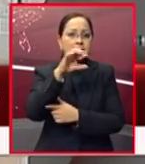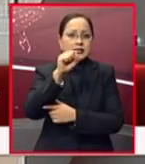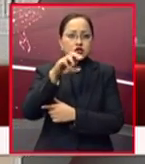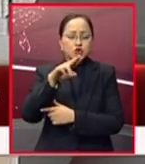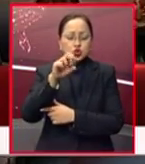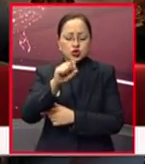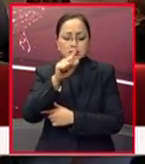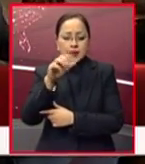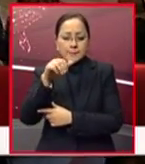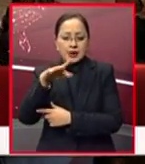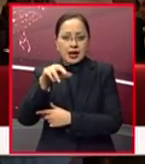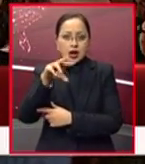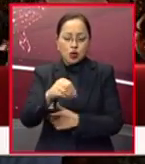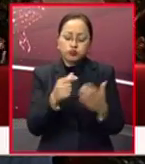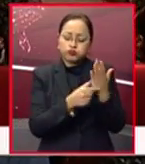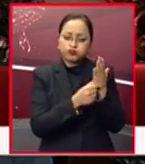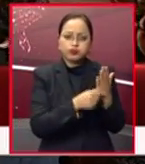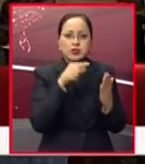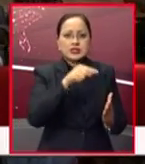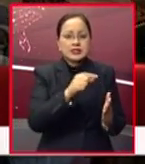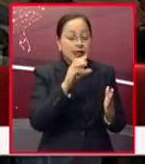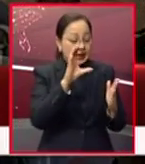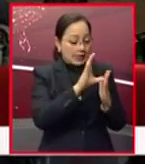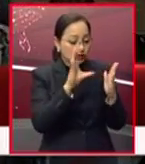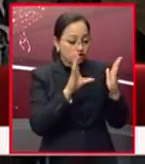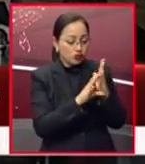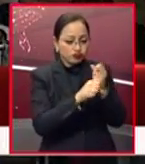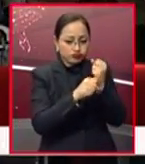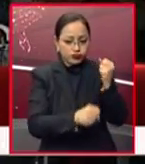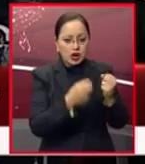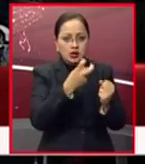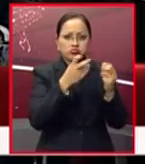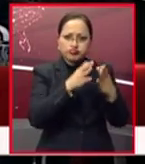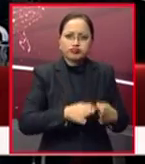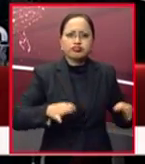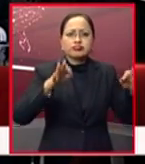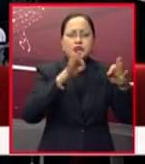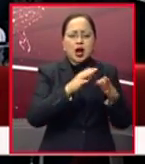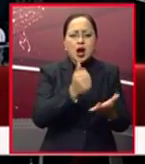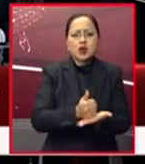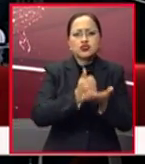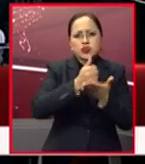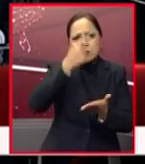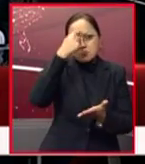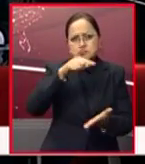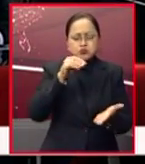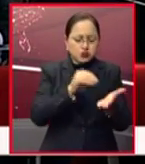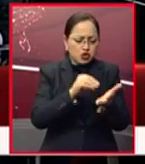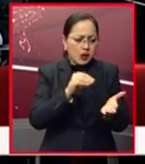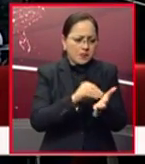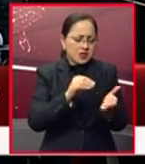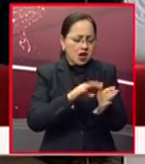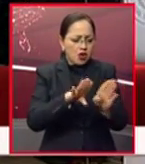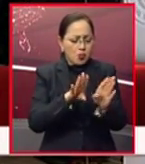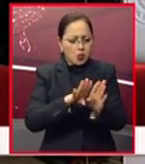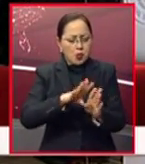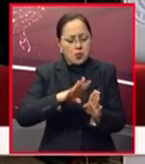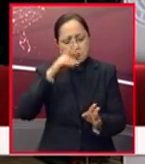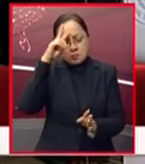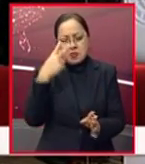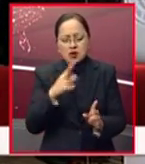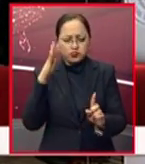la Carta Magna sigue siendo factor de estabilidad y seguridad institucional y que aún define el rumbo del México del siglo